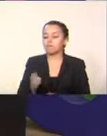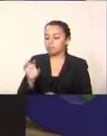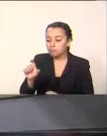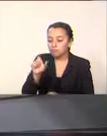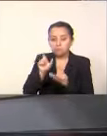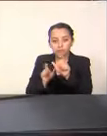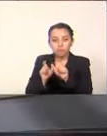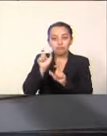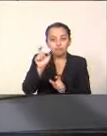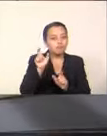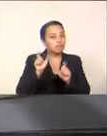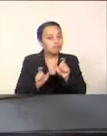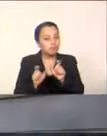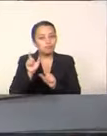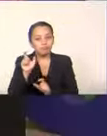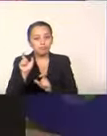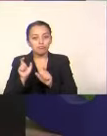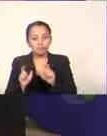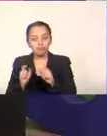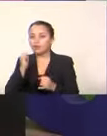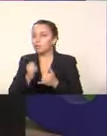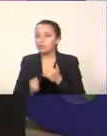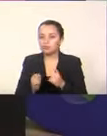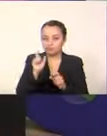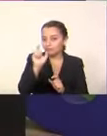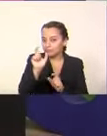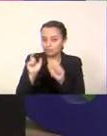8. Y por último...